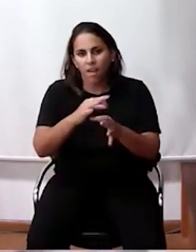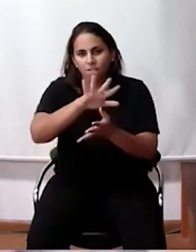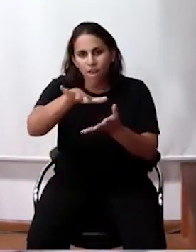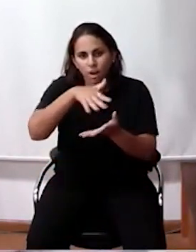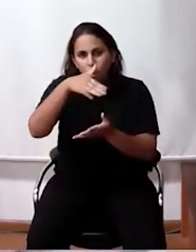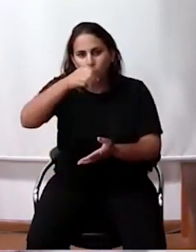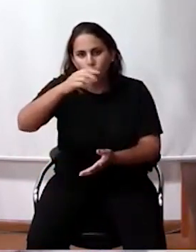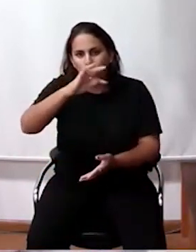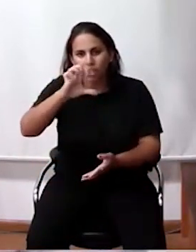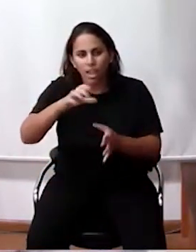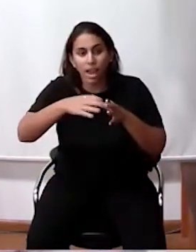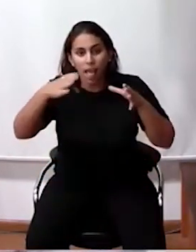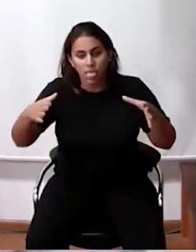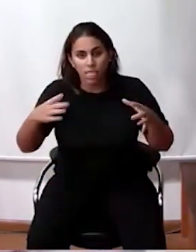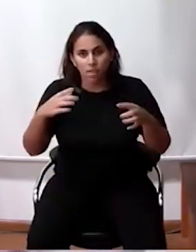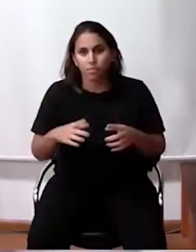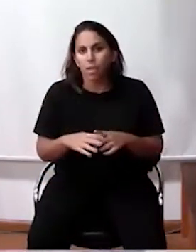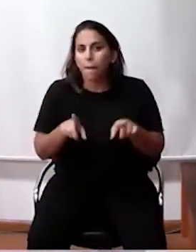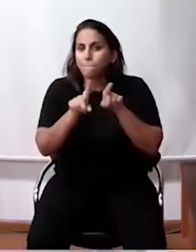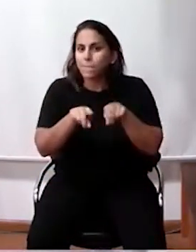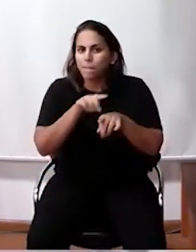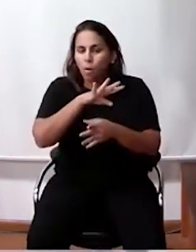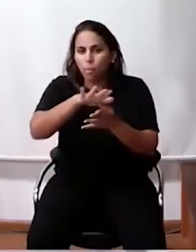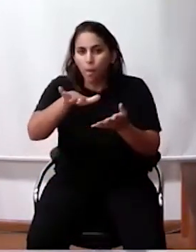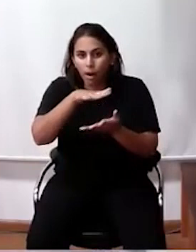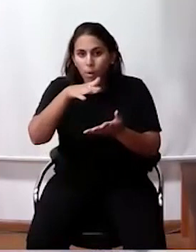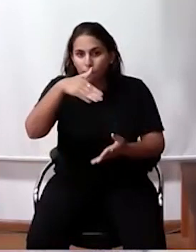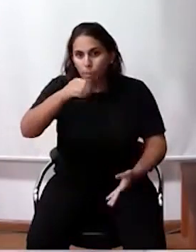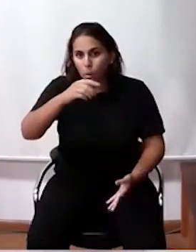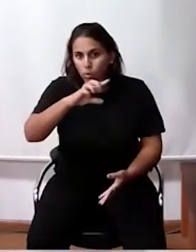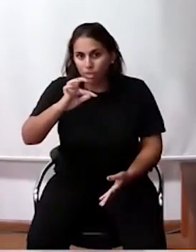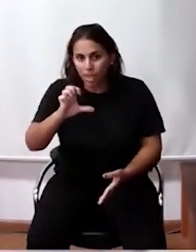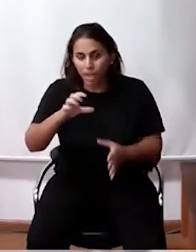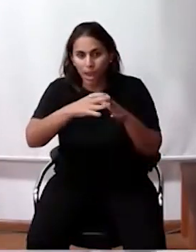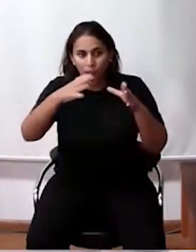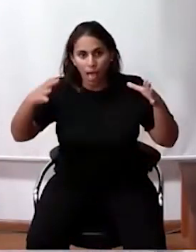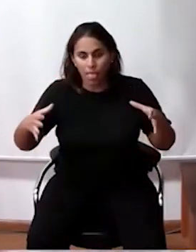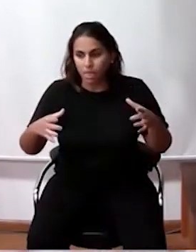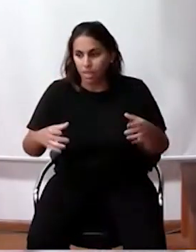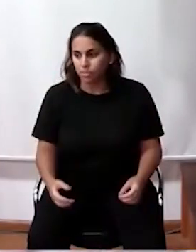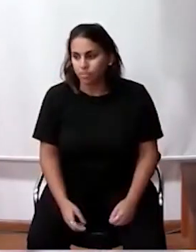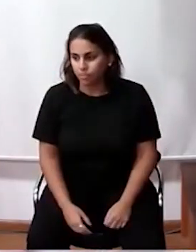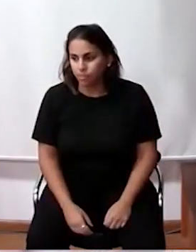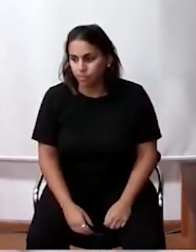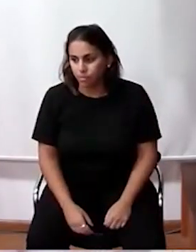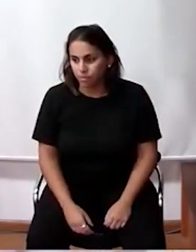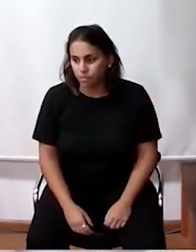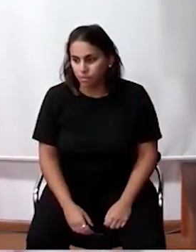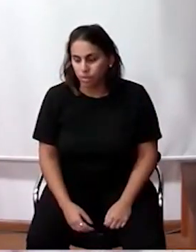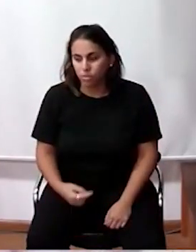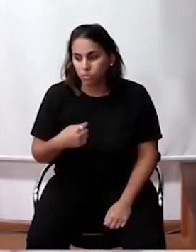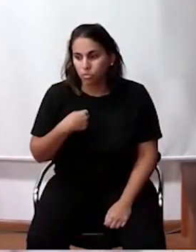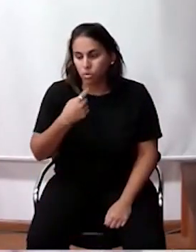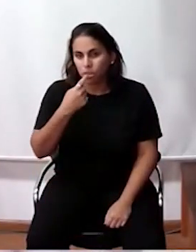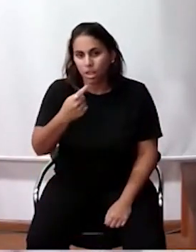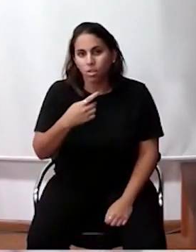continuando con el barrio Monte Grande Este pero me voy a a referir